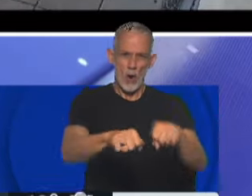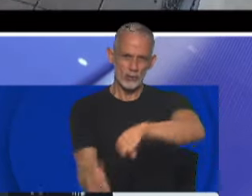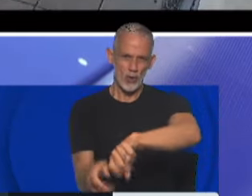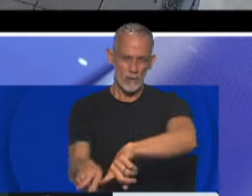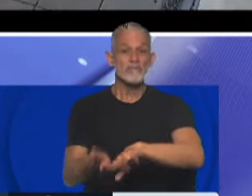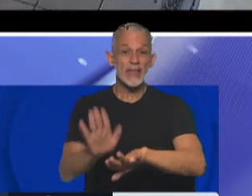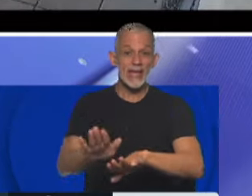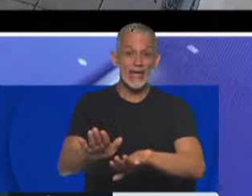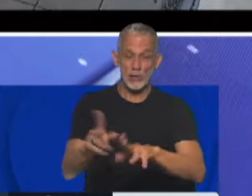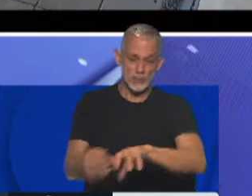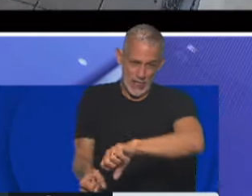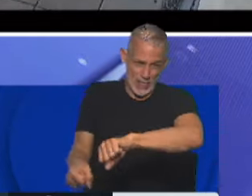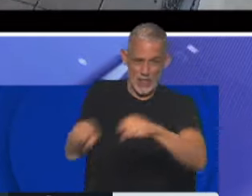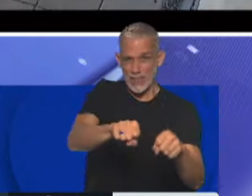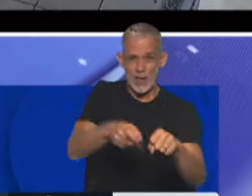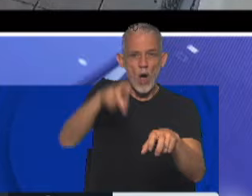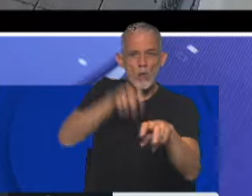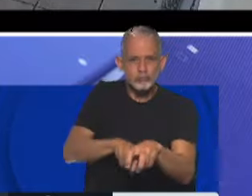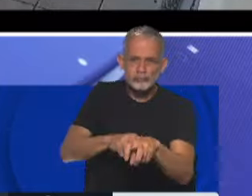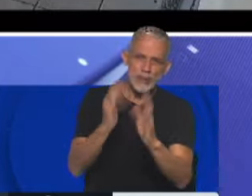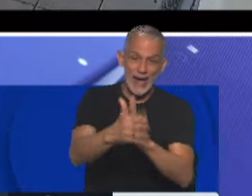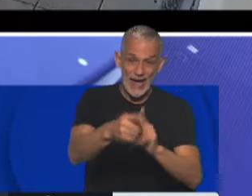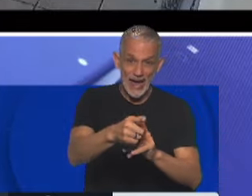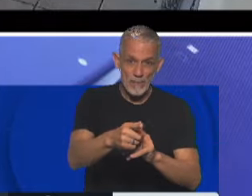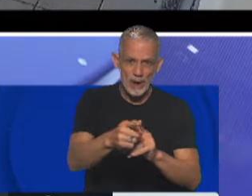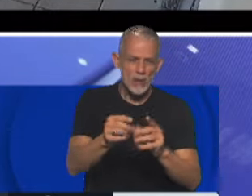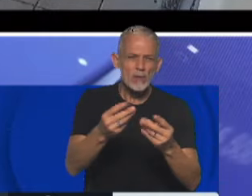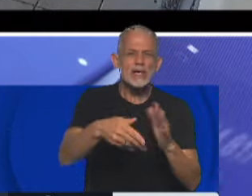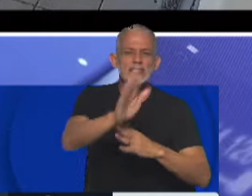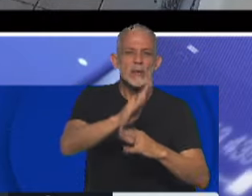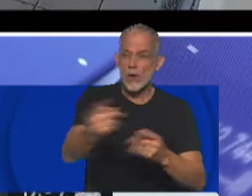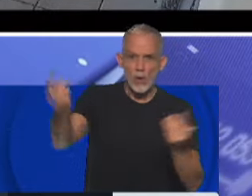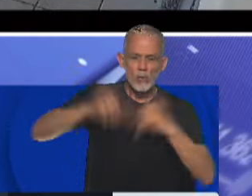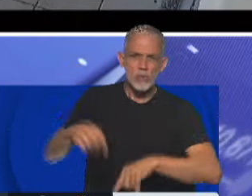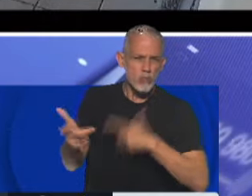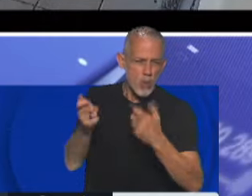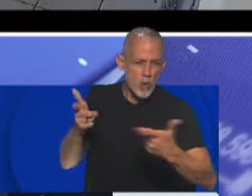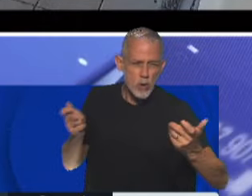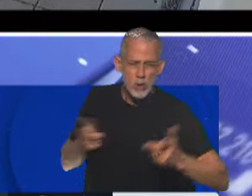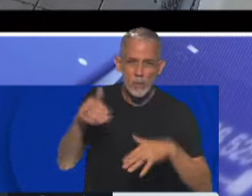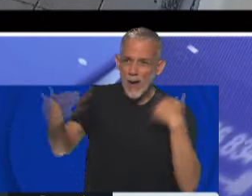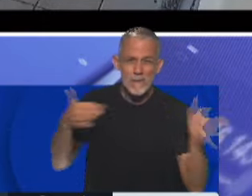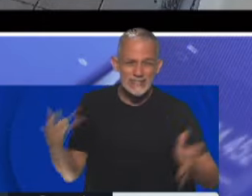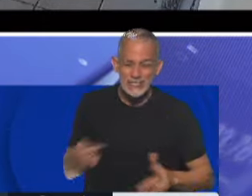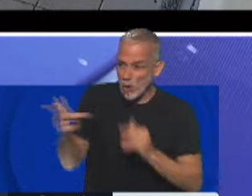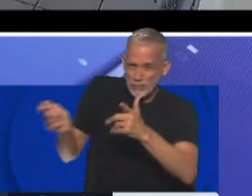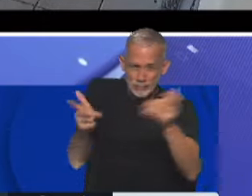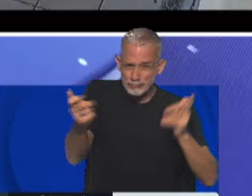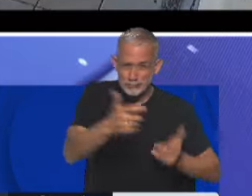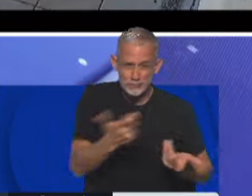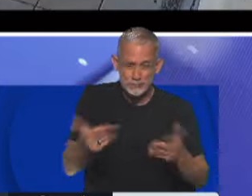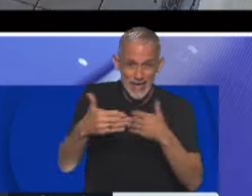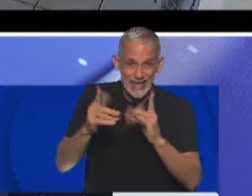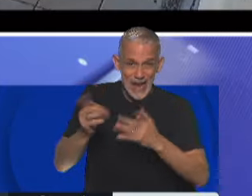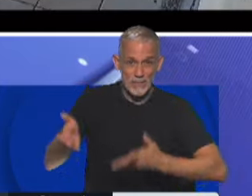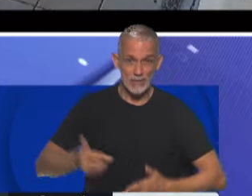eh levantaron y se subieron para huir y comienzan a disparar a quemar ropa a los vecinos que estaban en esta misma esquina